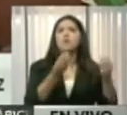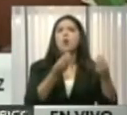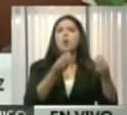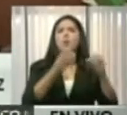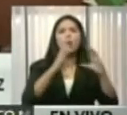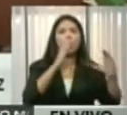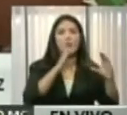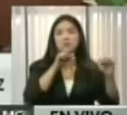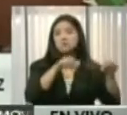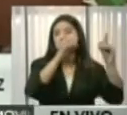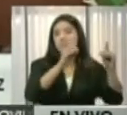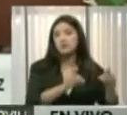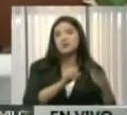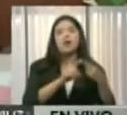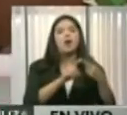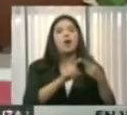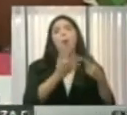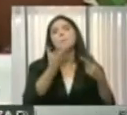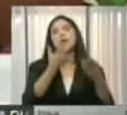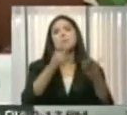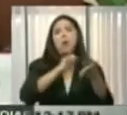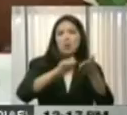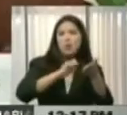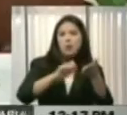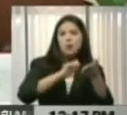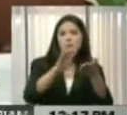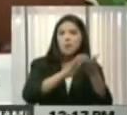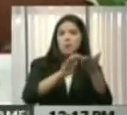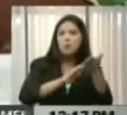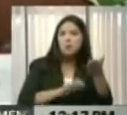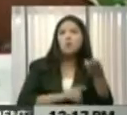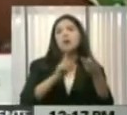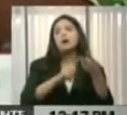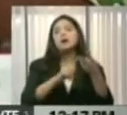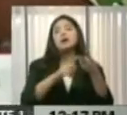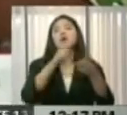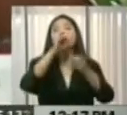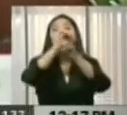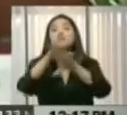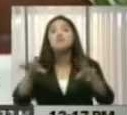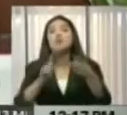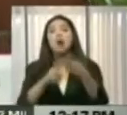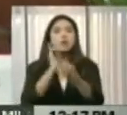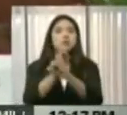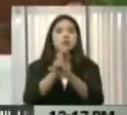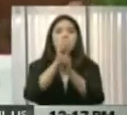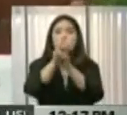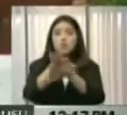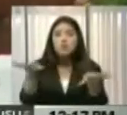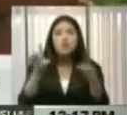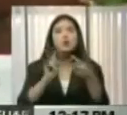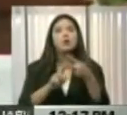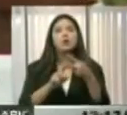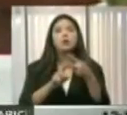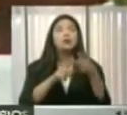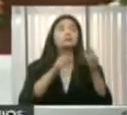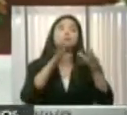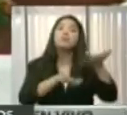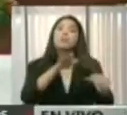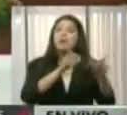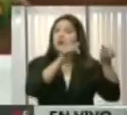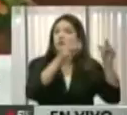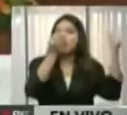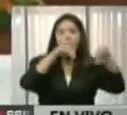comunicación, como comunicados conjuntos, boletines, página web y los que se acuerden en